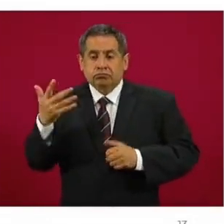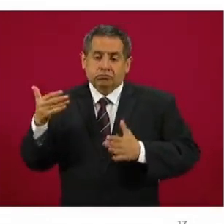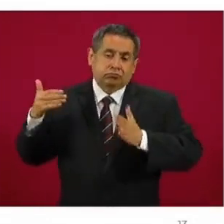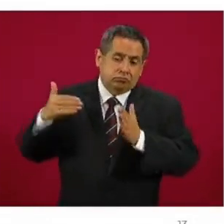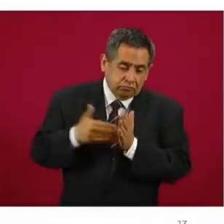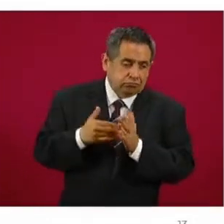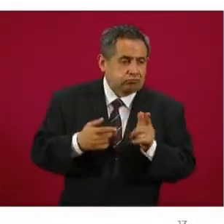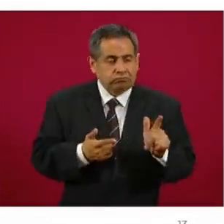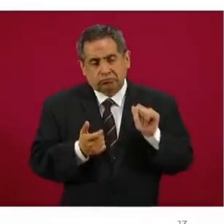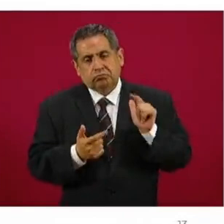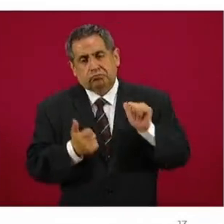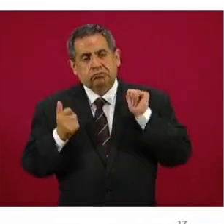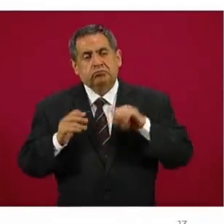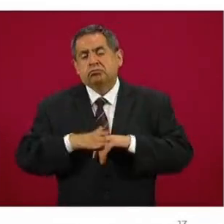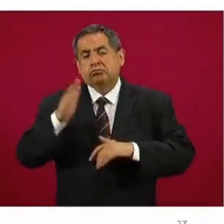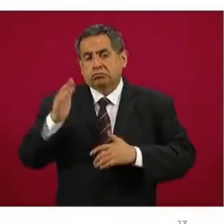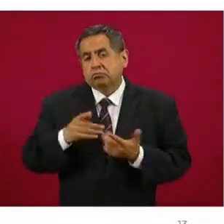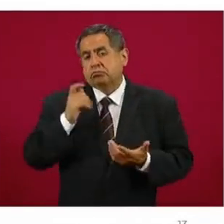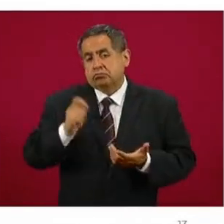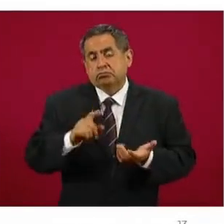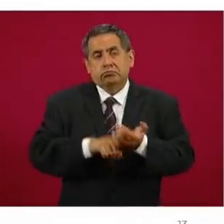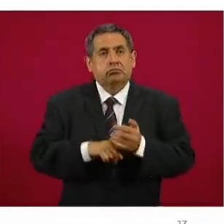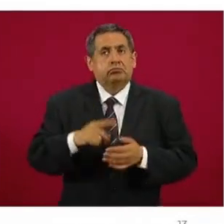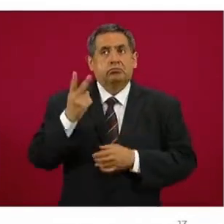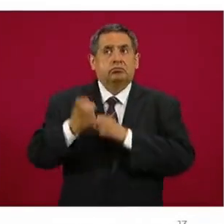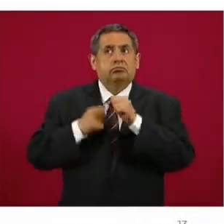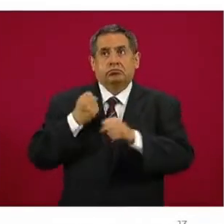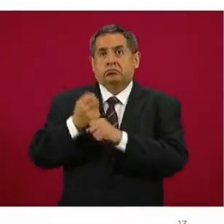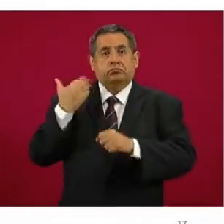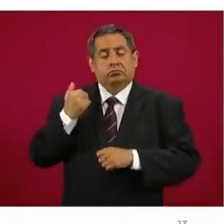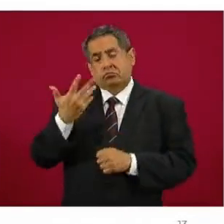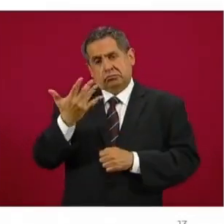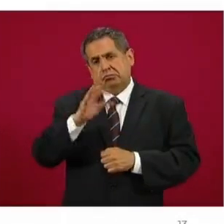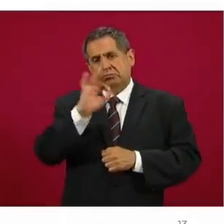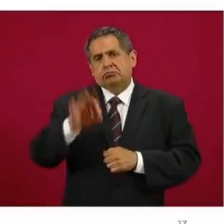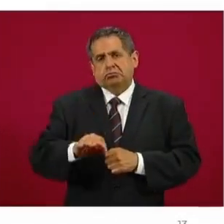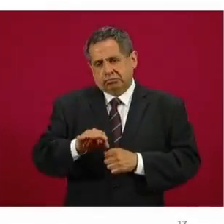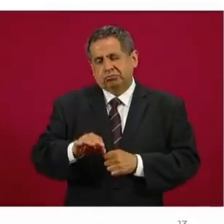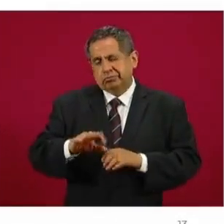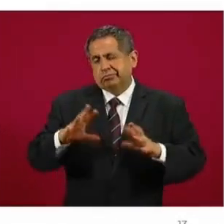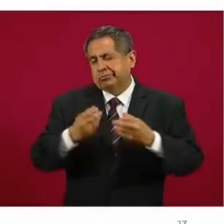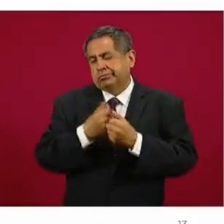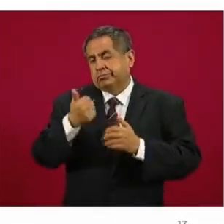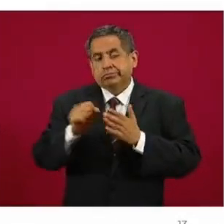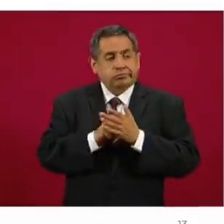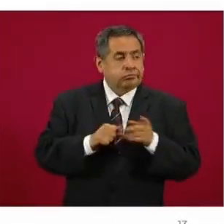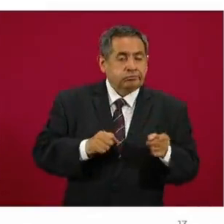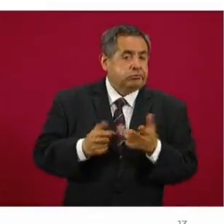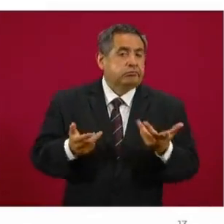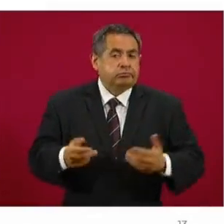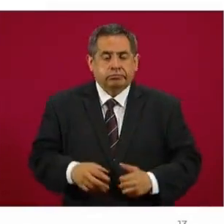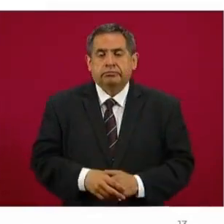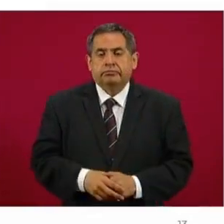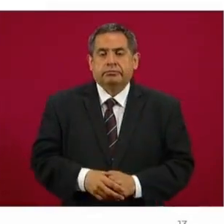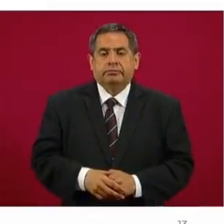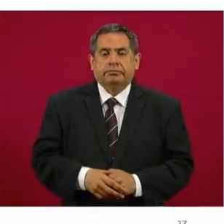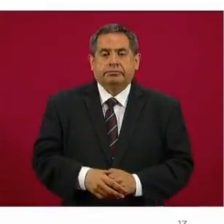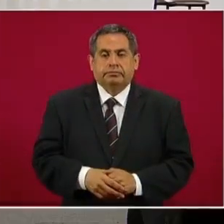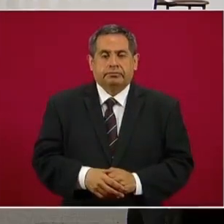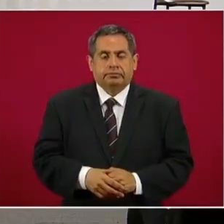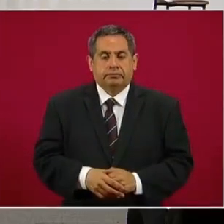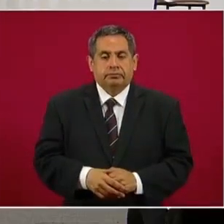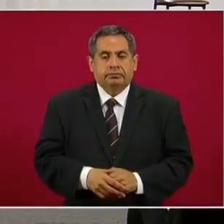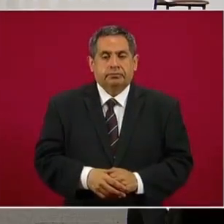O sea, en 2 años ya llevamos el 50% de 6 años, ¿no? La siguiente, por